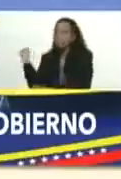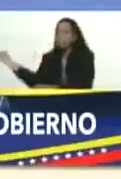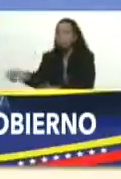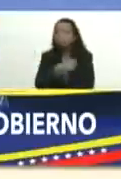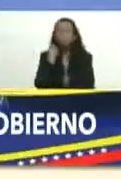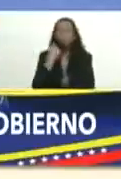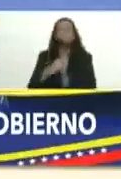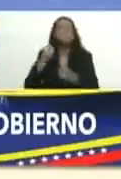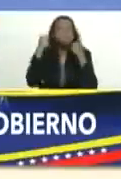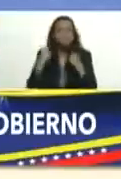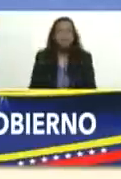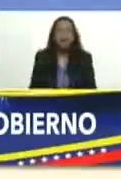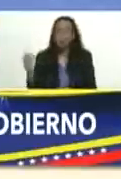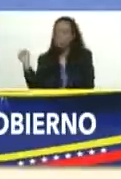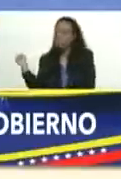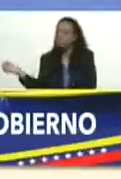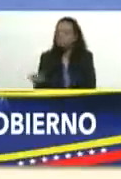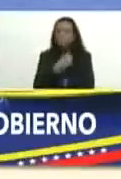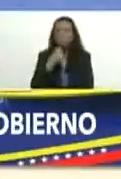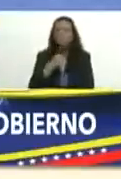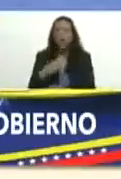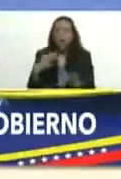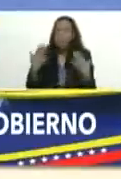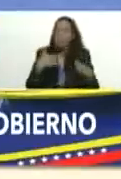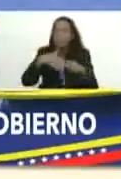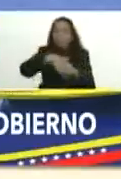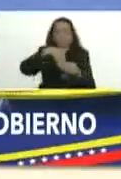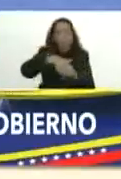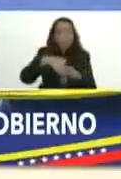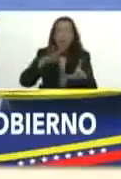veces, ganar en las circunstancias